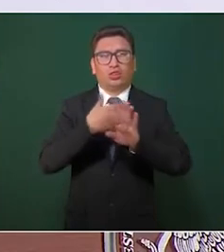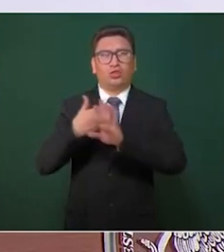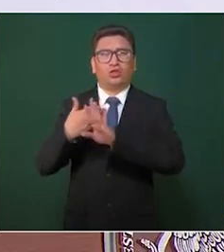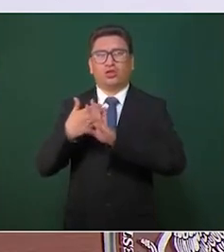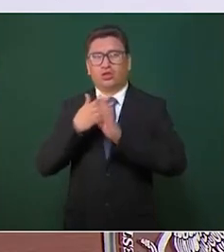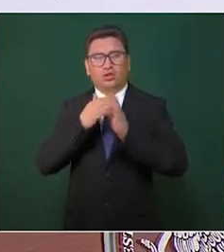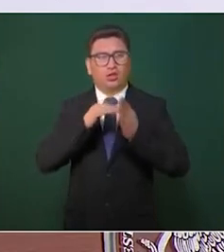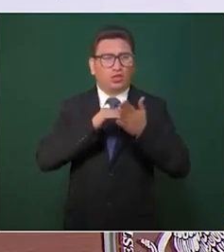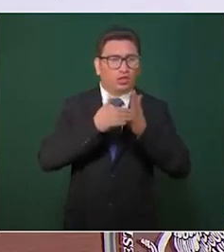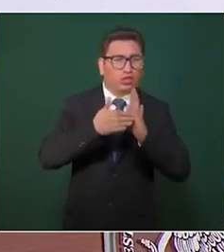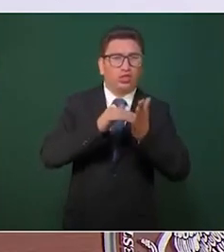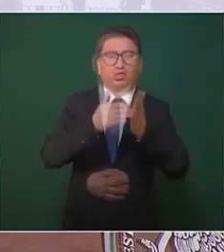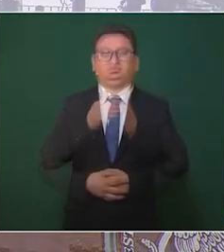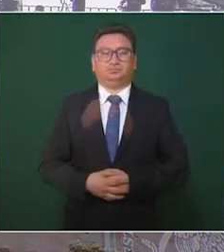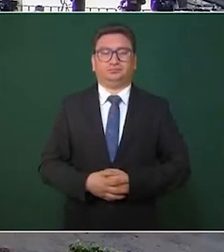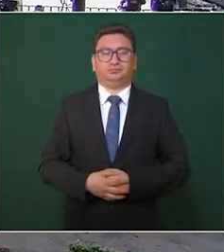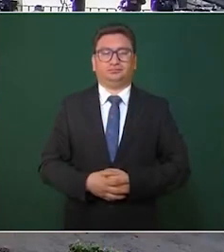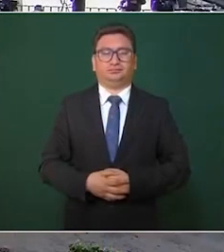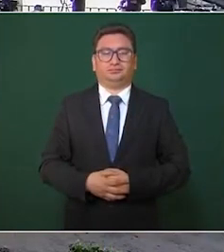estar